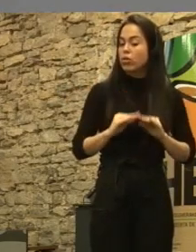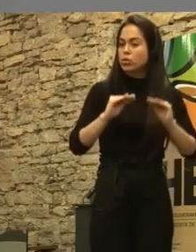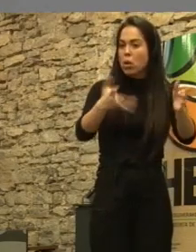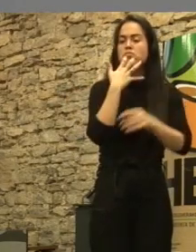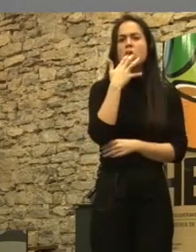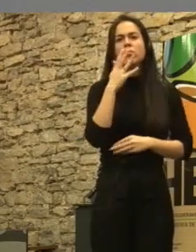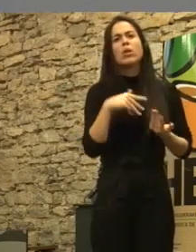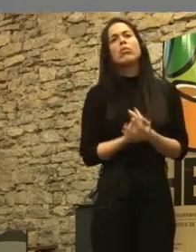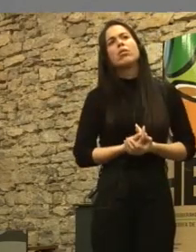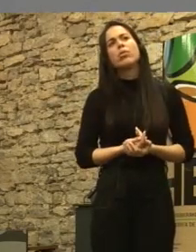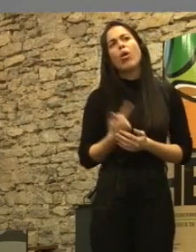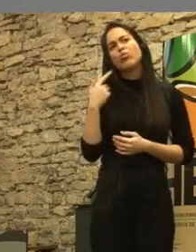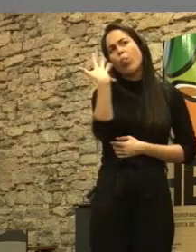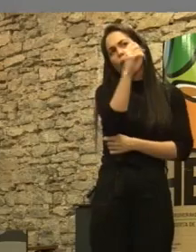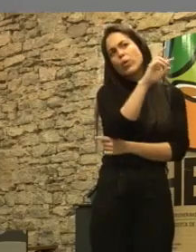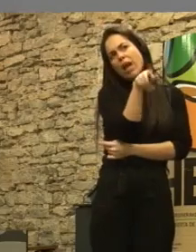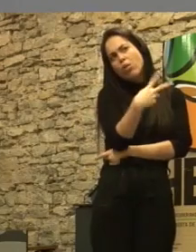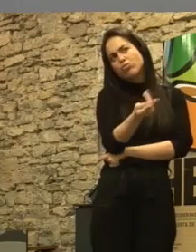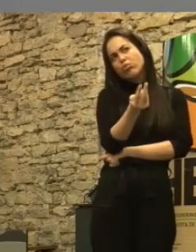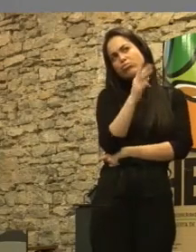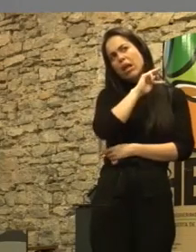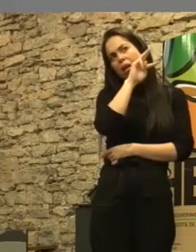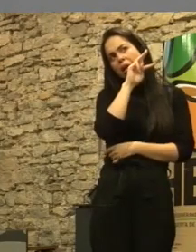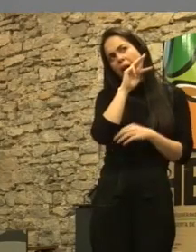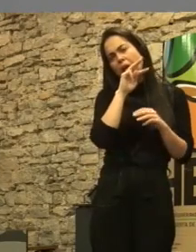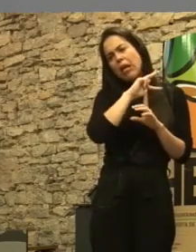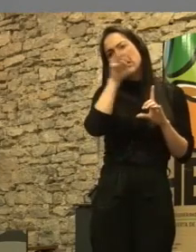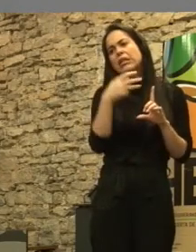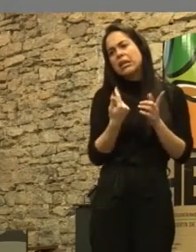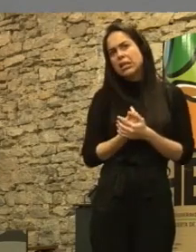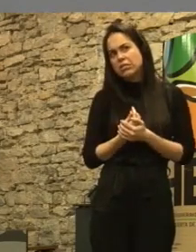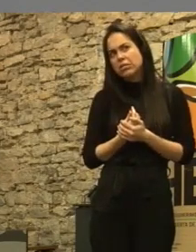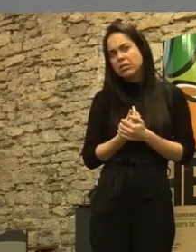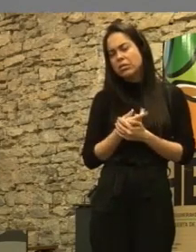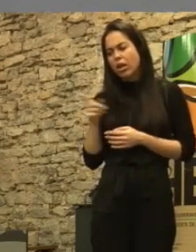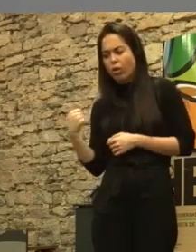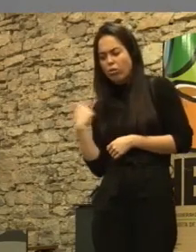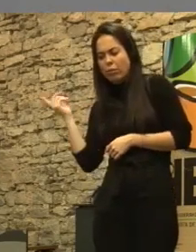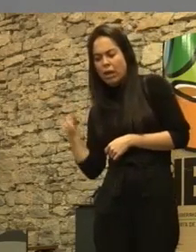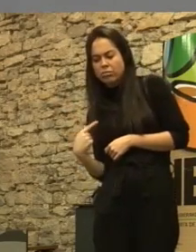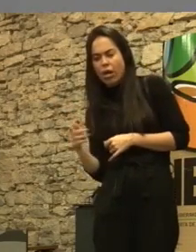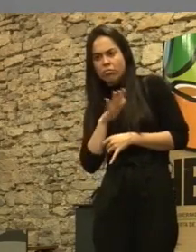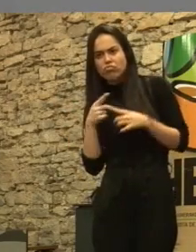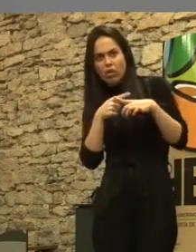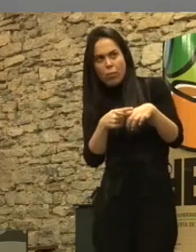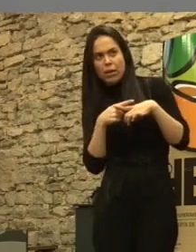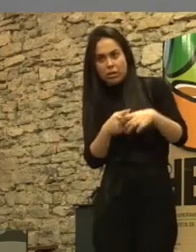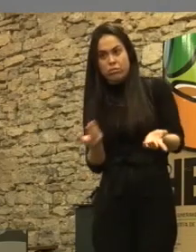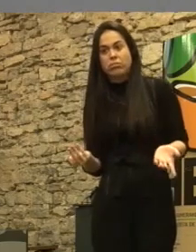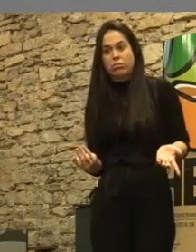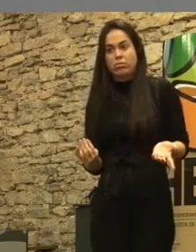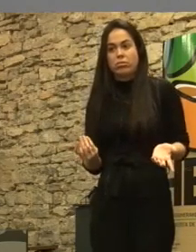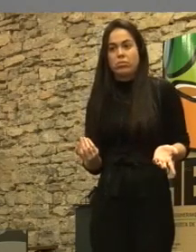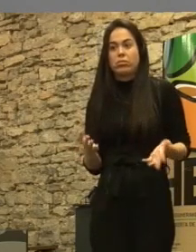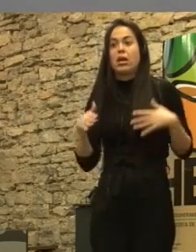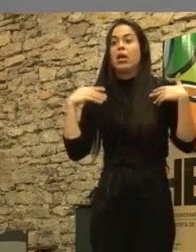qué pago yo 50 horas de Internet y tú no sé qué? Sí, en realidad, con uno nos sobra los dos. Bueno, pues vamos a compartir. Es tan sencillo como eso, está ya inventado. En este caso, con